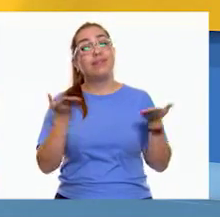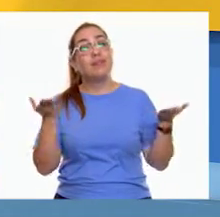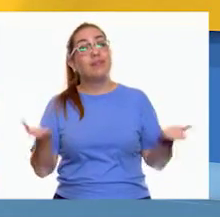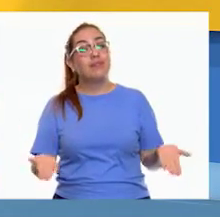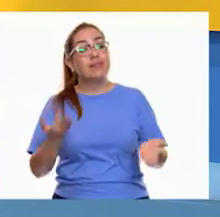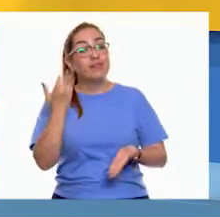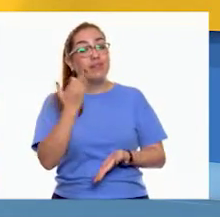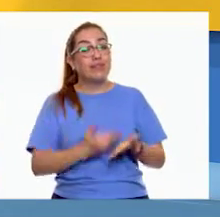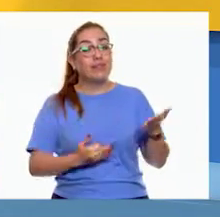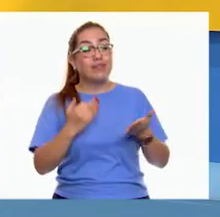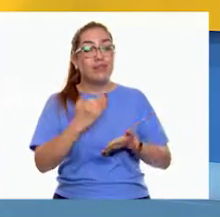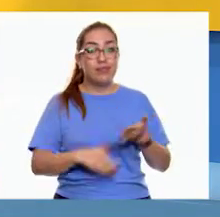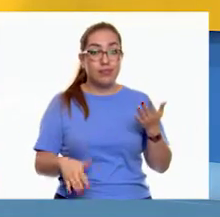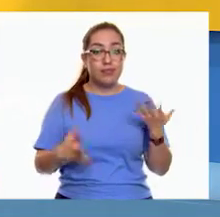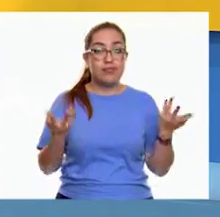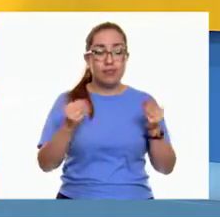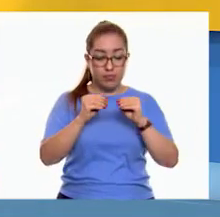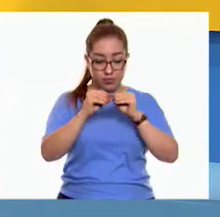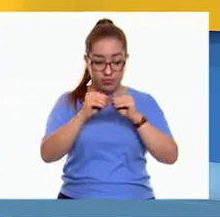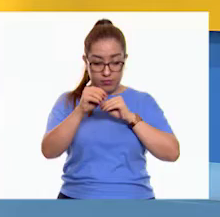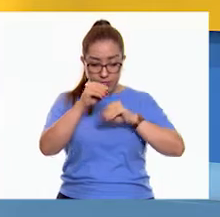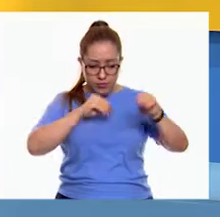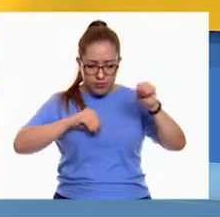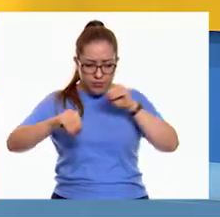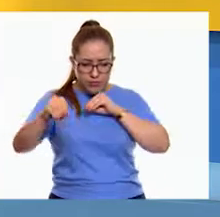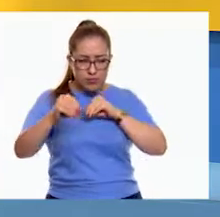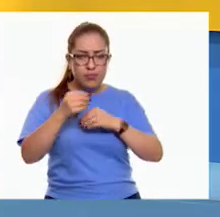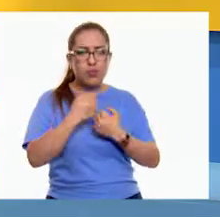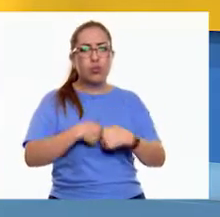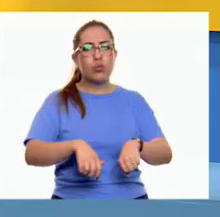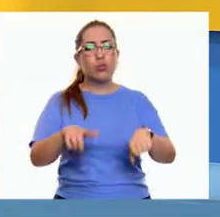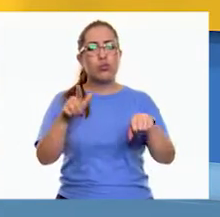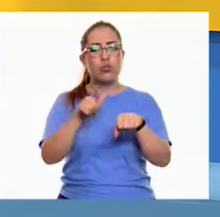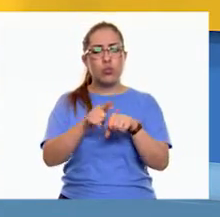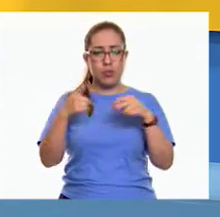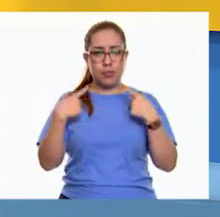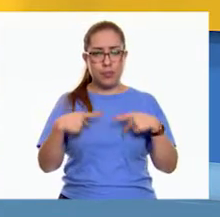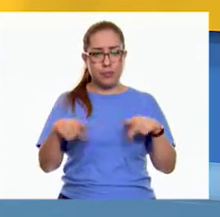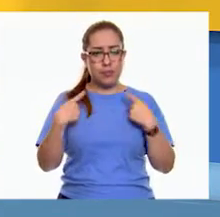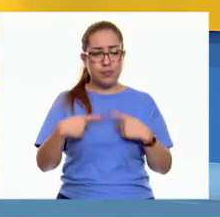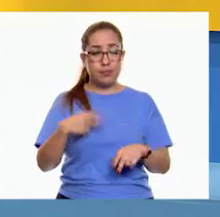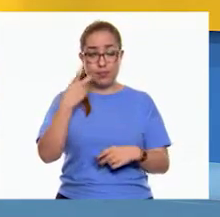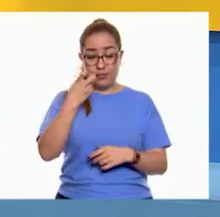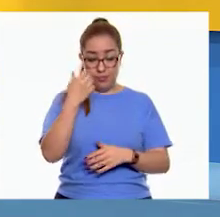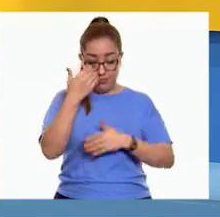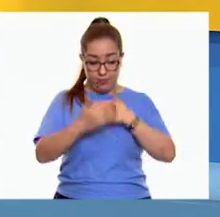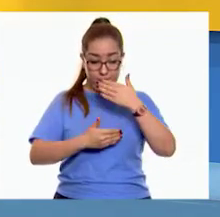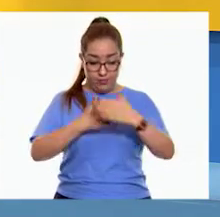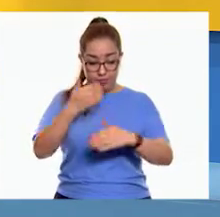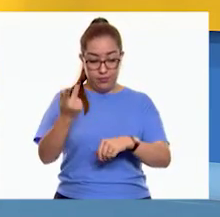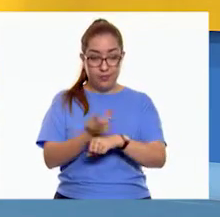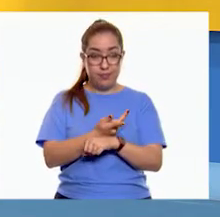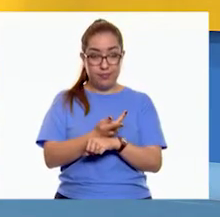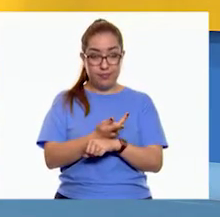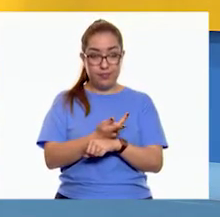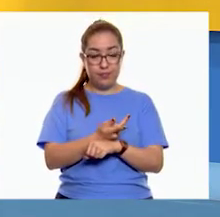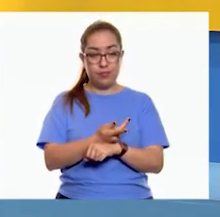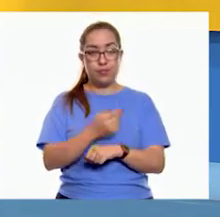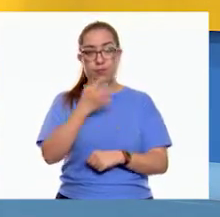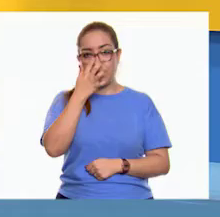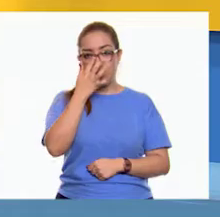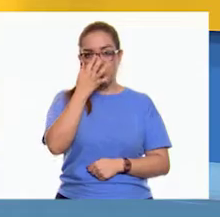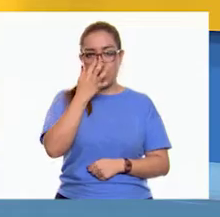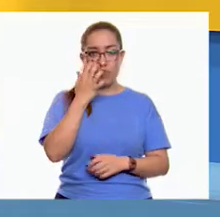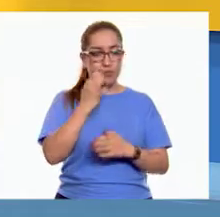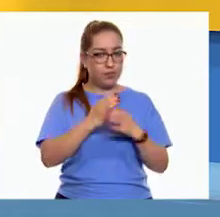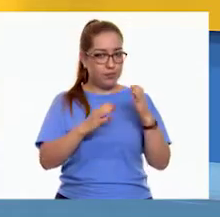movimientos sociales, los problemas políticos y sociales de la nación tendrían consecuencias profundas